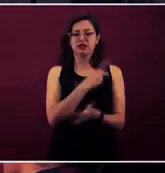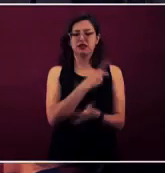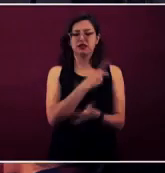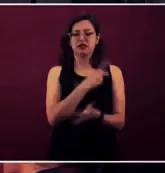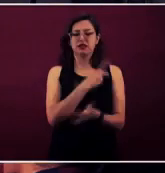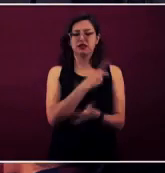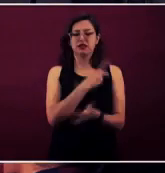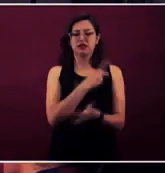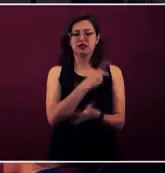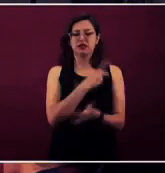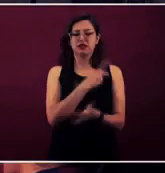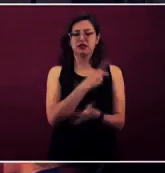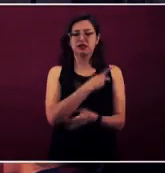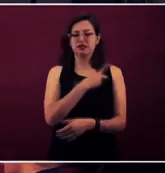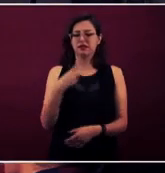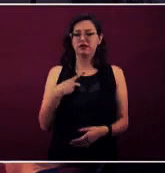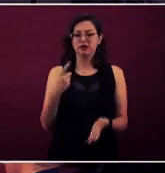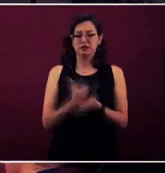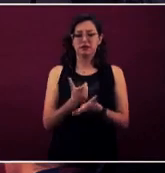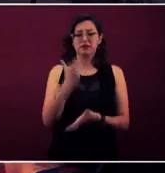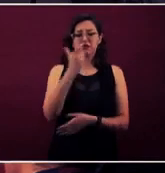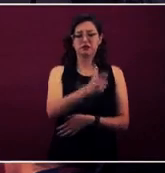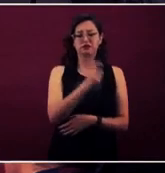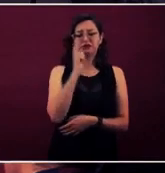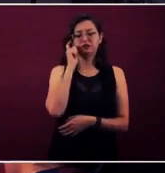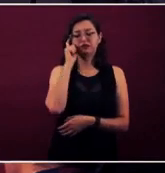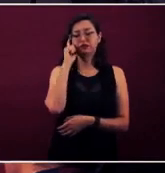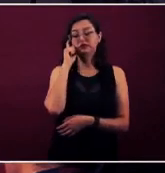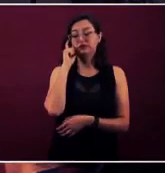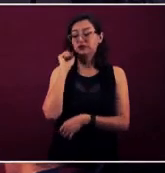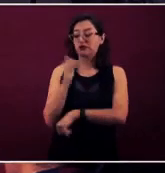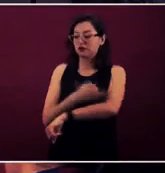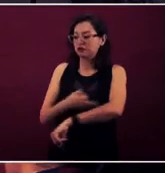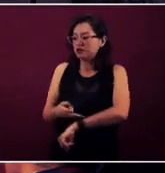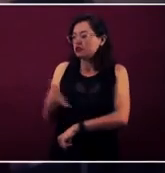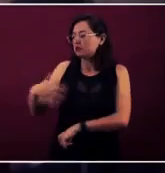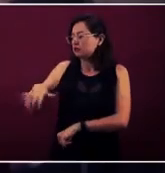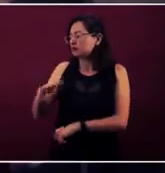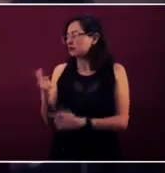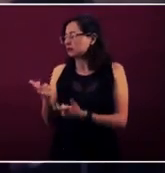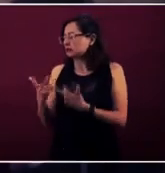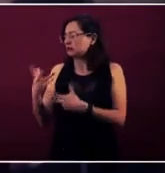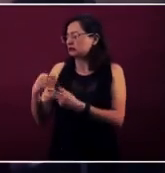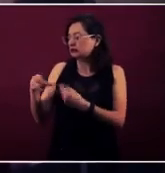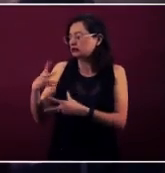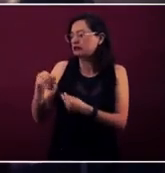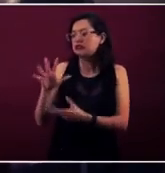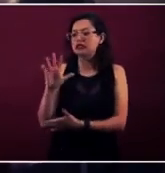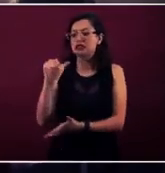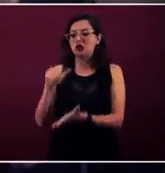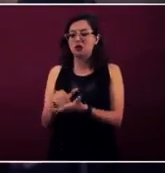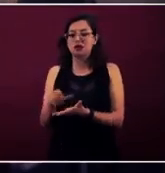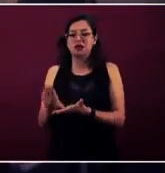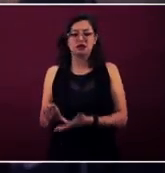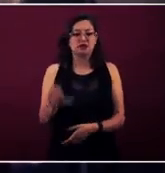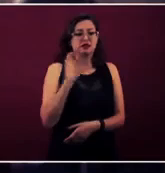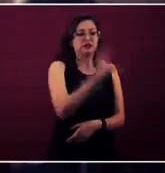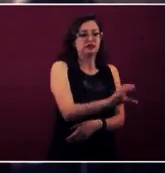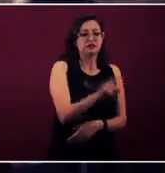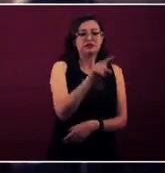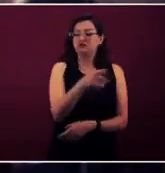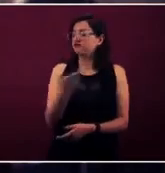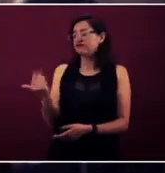Jiménez. La familia tuvo que juntar 5,000 pesos y todavía hay una exigencia de 15,000 pesos